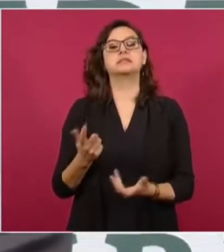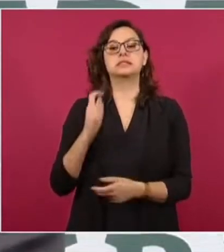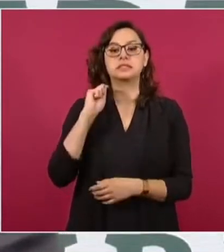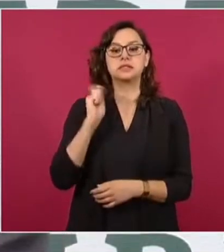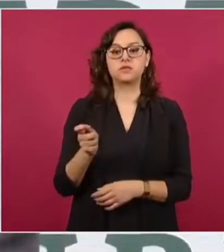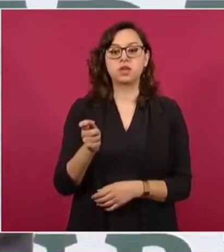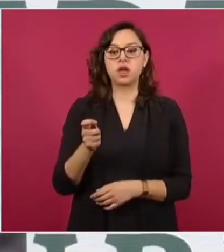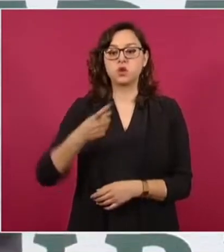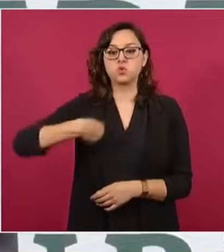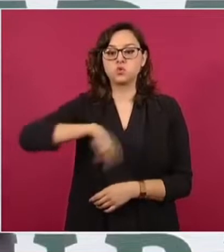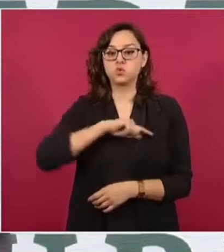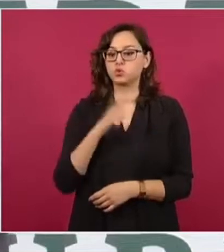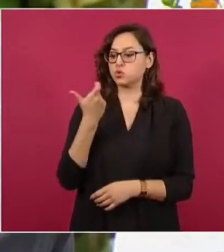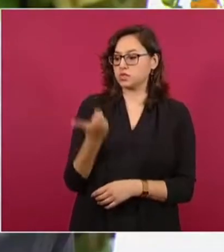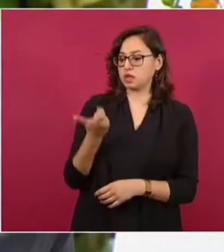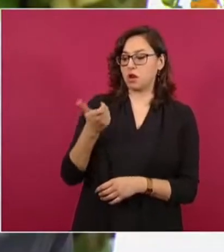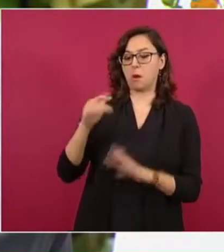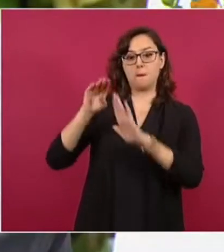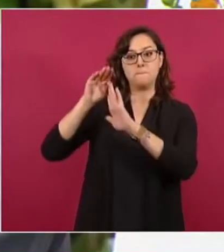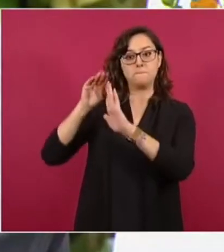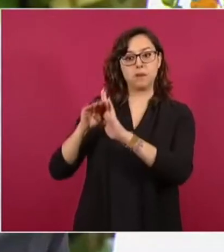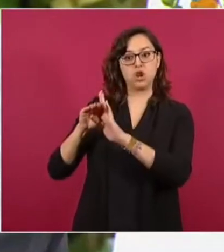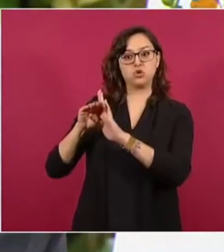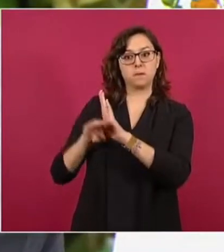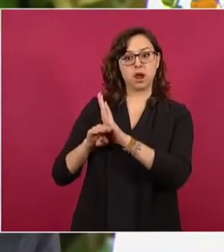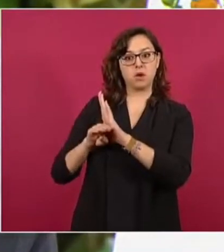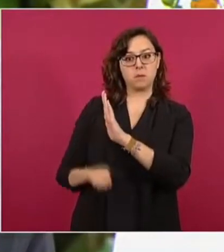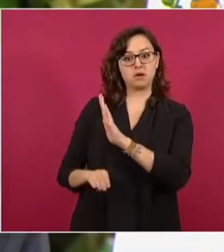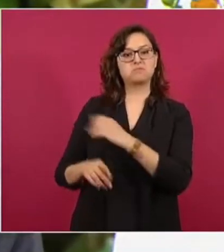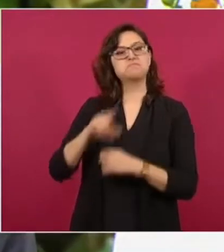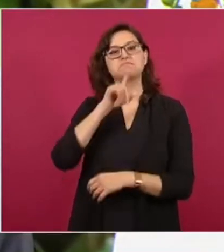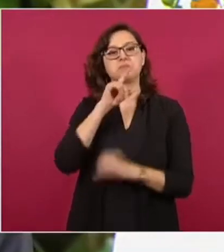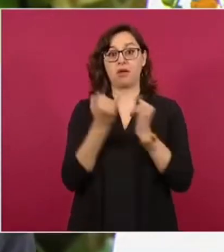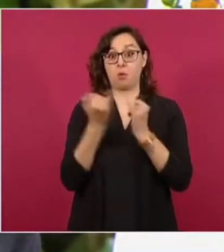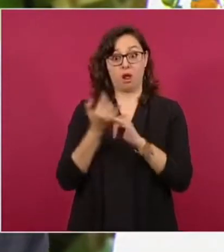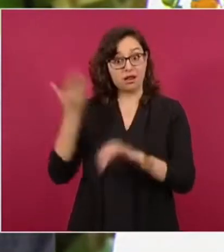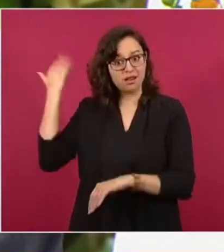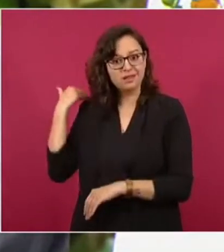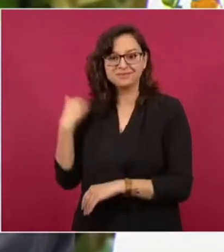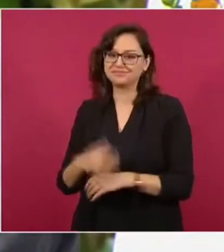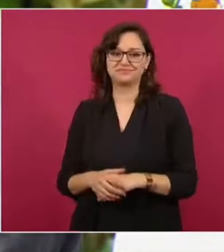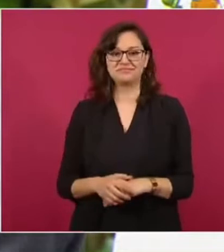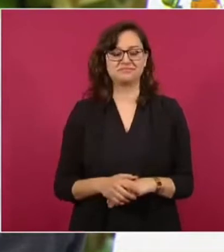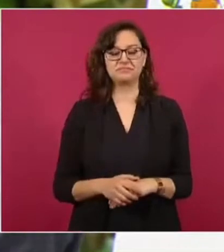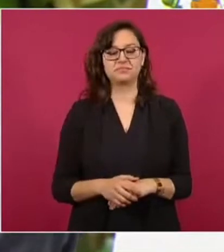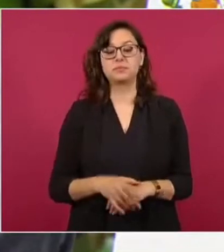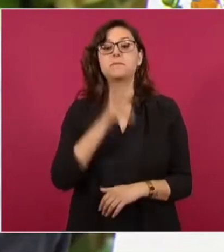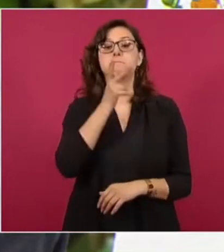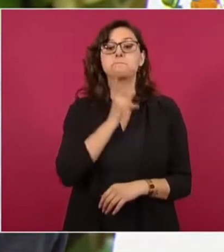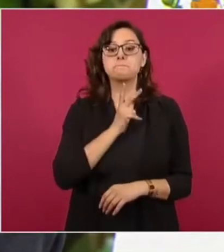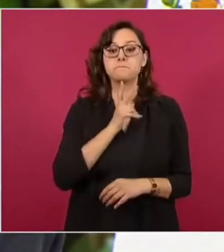depreciado como solía pasar. La mezcla mexicana de petróleo se vende